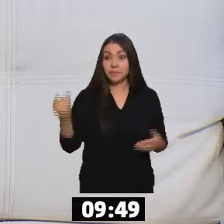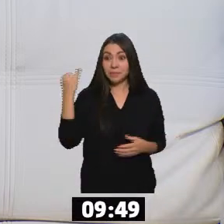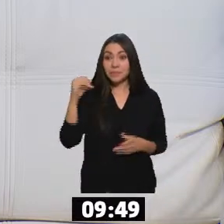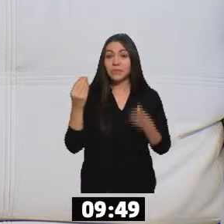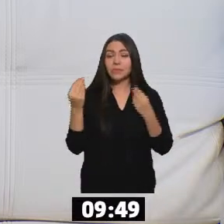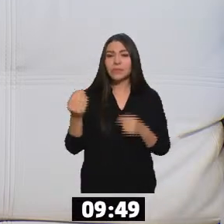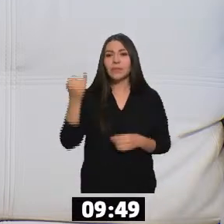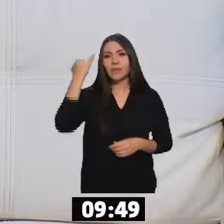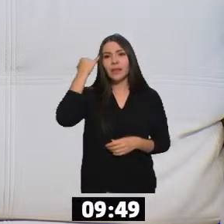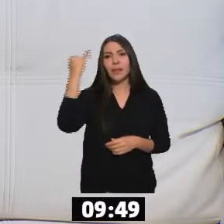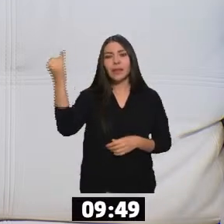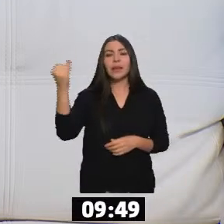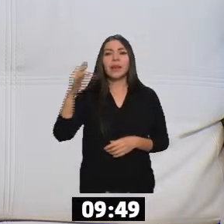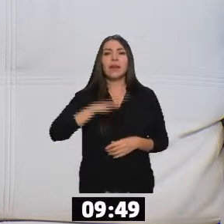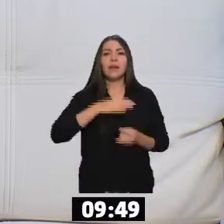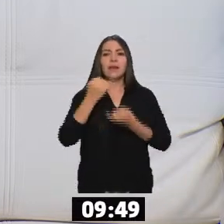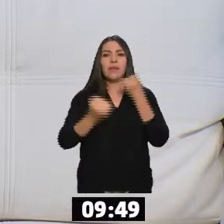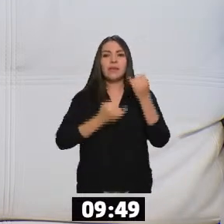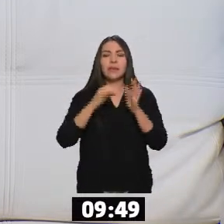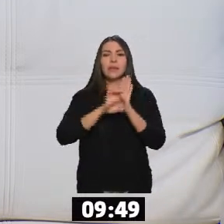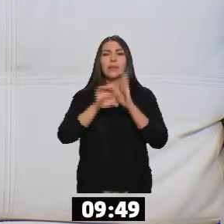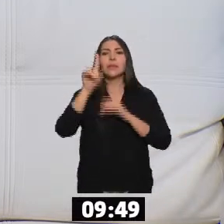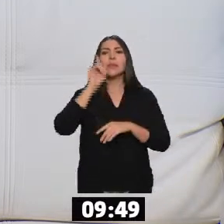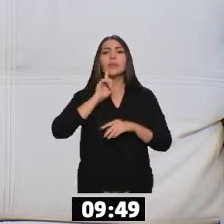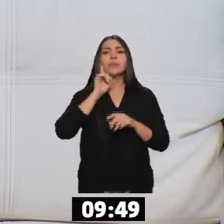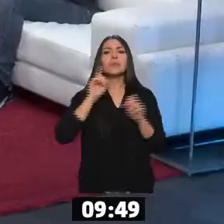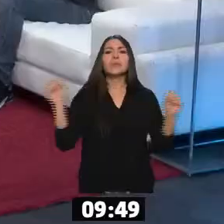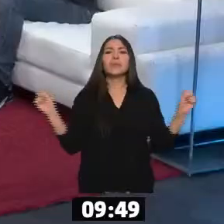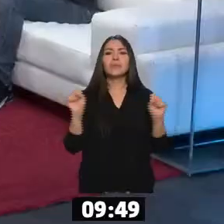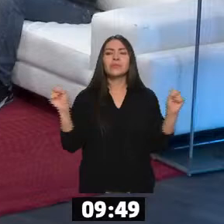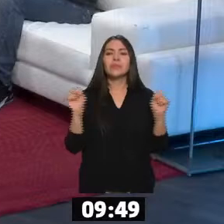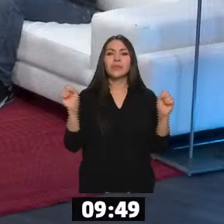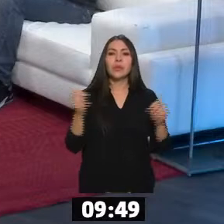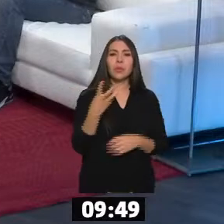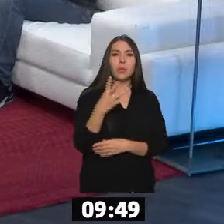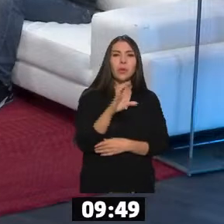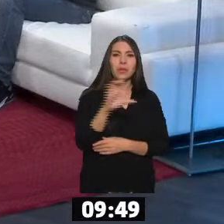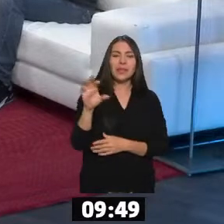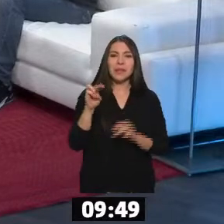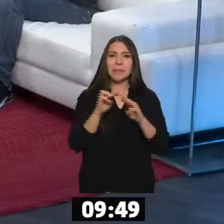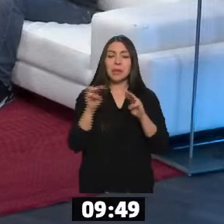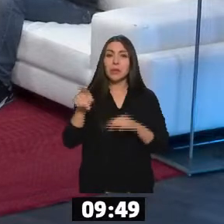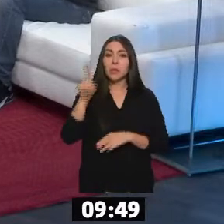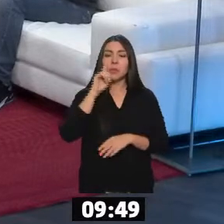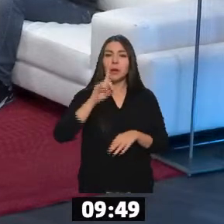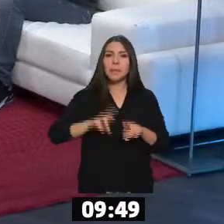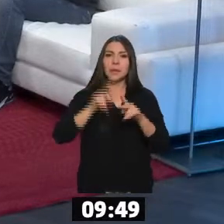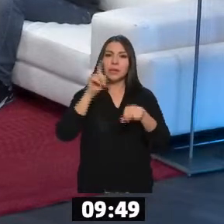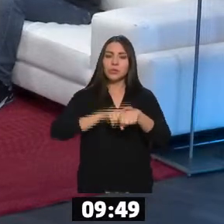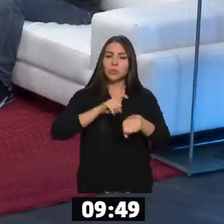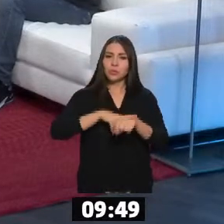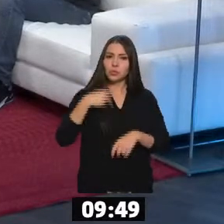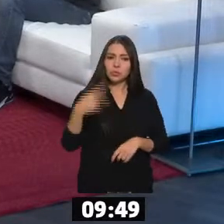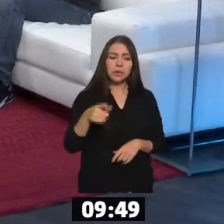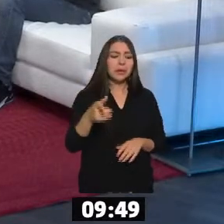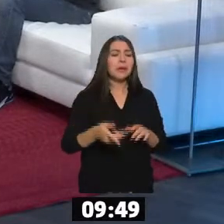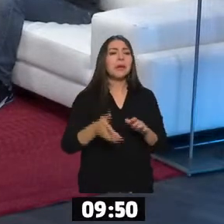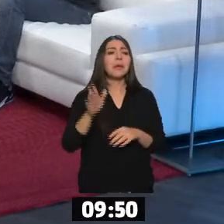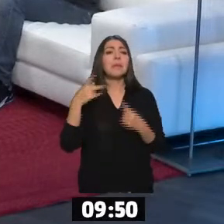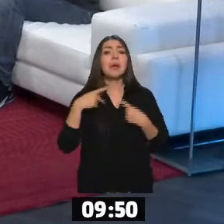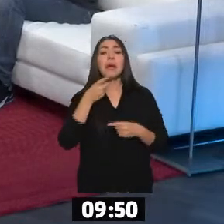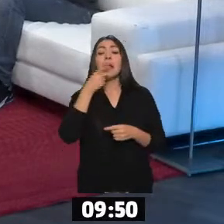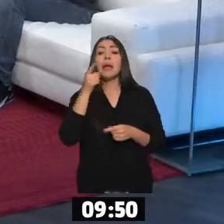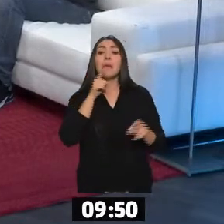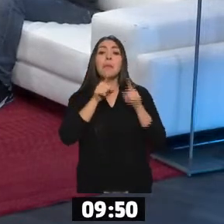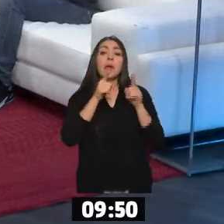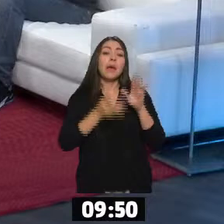marcas personales, por ejemplo, No, tenemos nuestra corredora de 400 metros hizo su mejor marca personal. O sea, no fue a pasear como mucha gente se